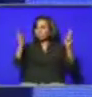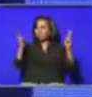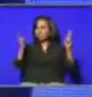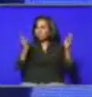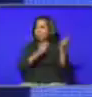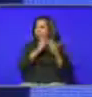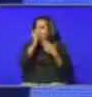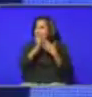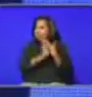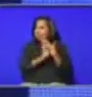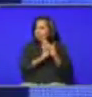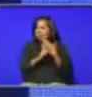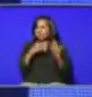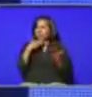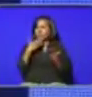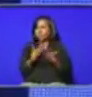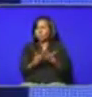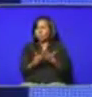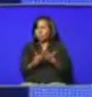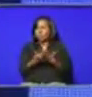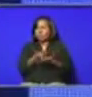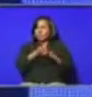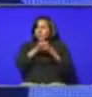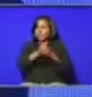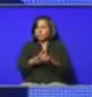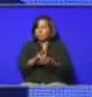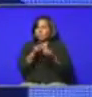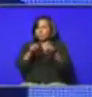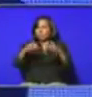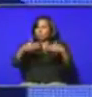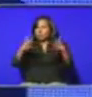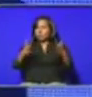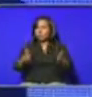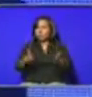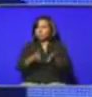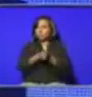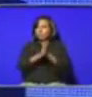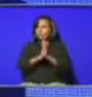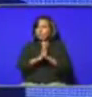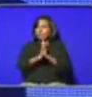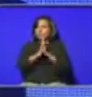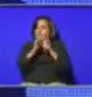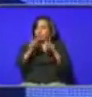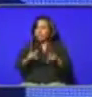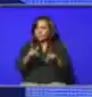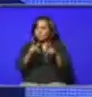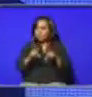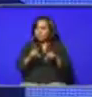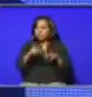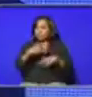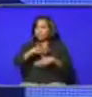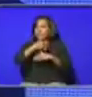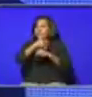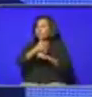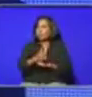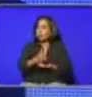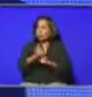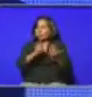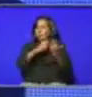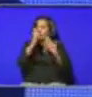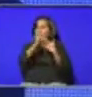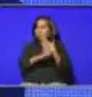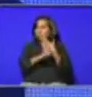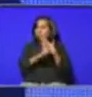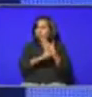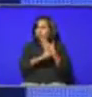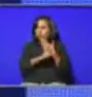de Panamá para los panameños y hay que pedirle a la sociedad que un voto de confianza por este proyecto, que va a